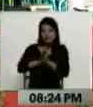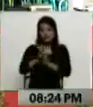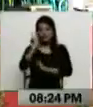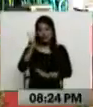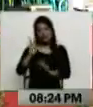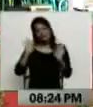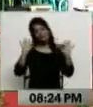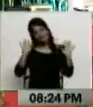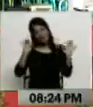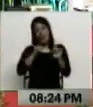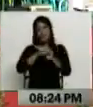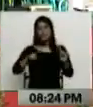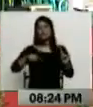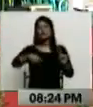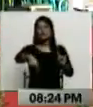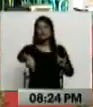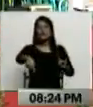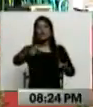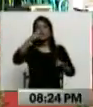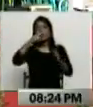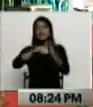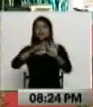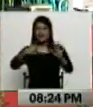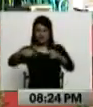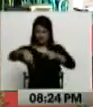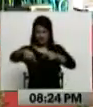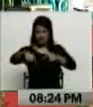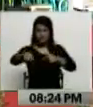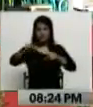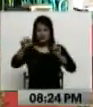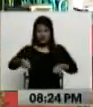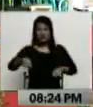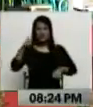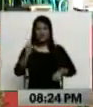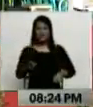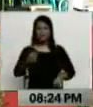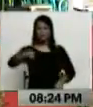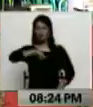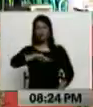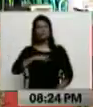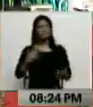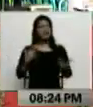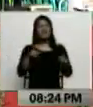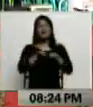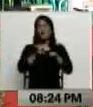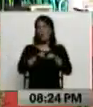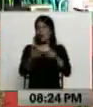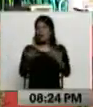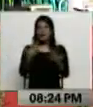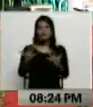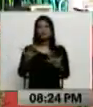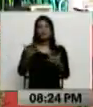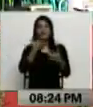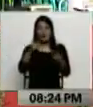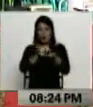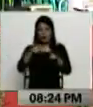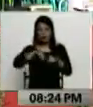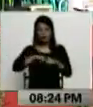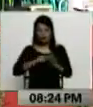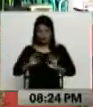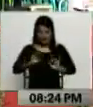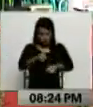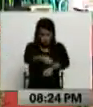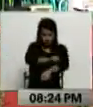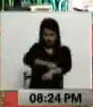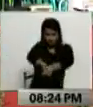nosotros este año 2017 tiene que servirnos pero cuando uno llega se agacha como para agarrar cómo se llamaba